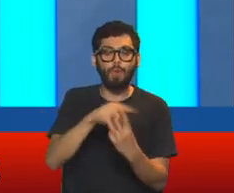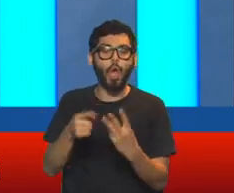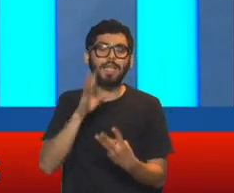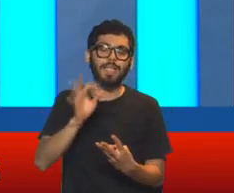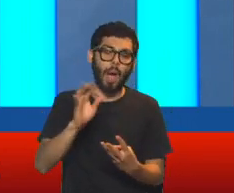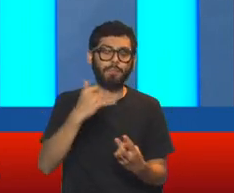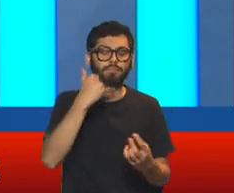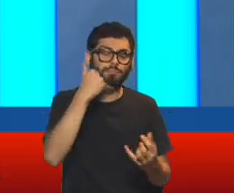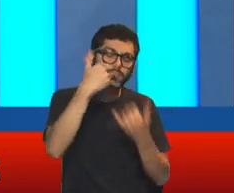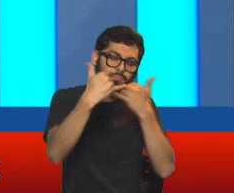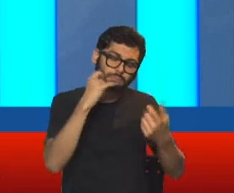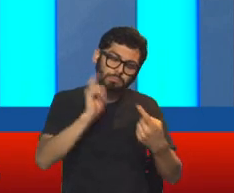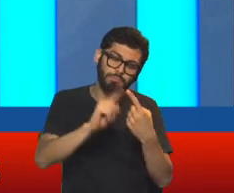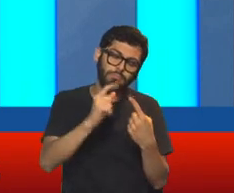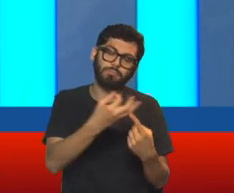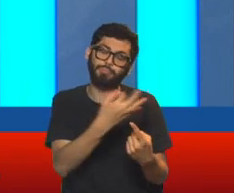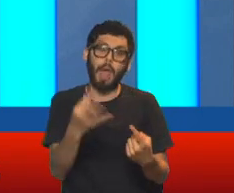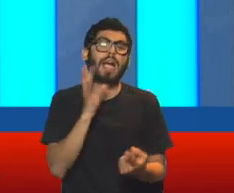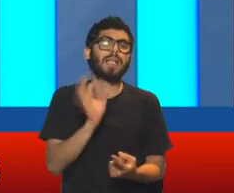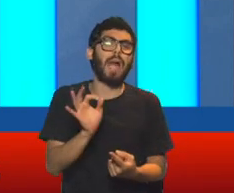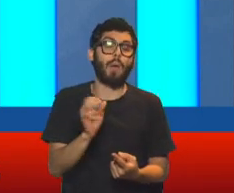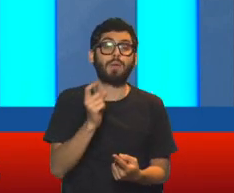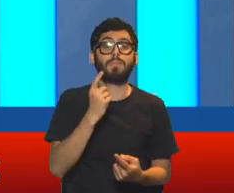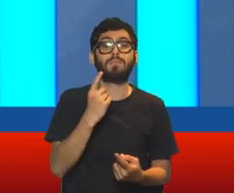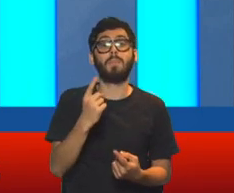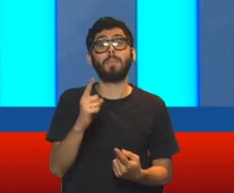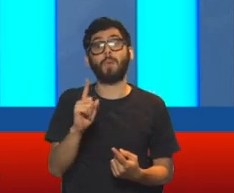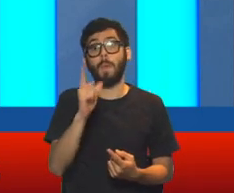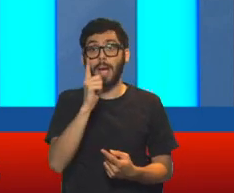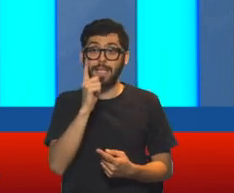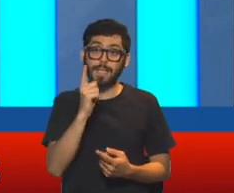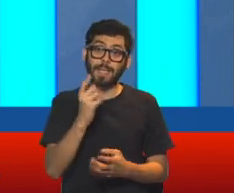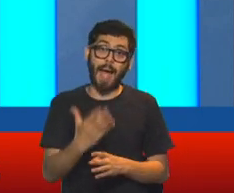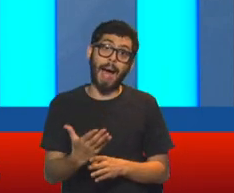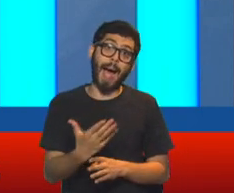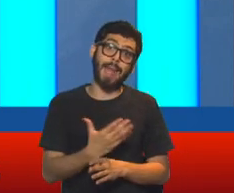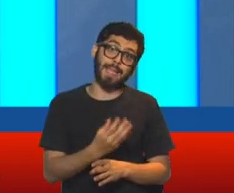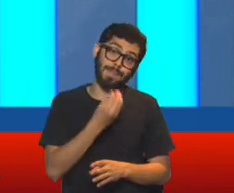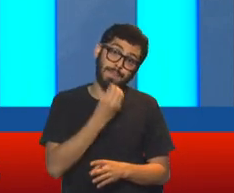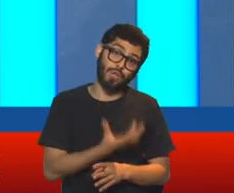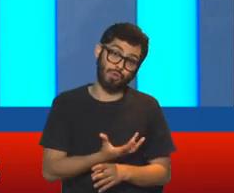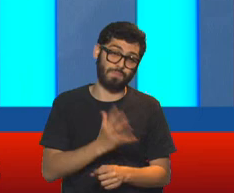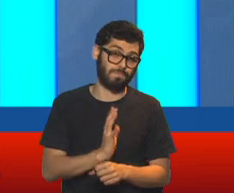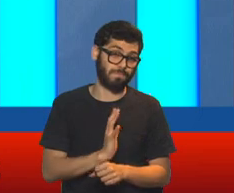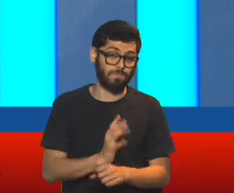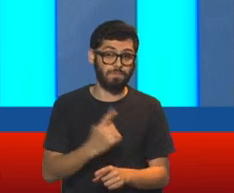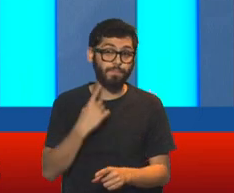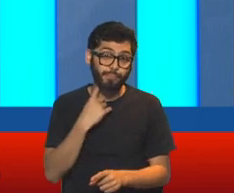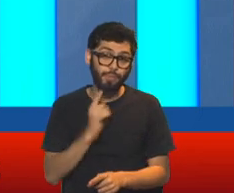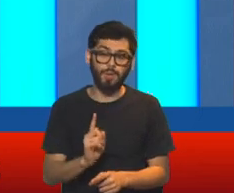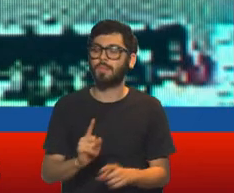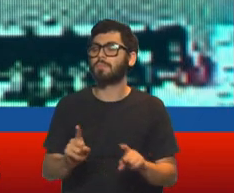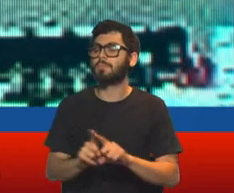levantar los teléfonos, me parece a mí, pero lo tendrían que por ahí haber hecho antes para que no ocurra en el regreso. Como en